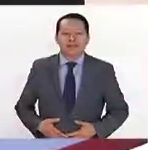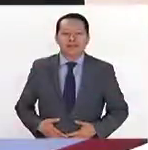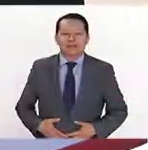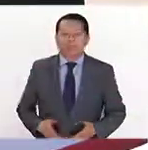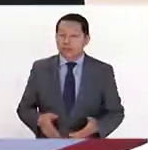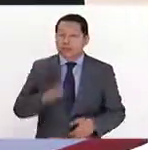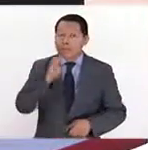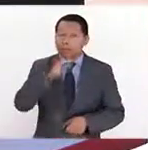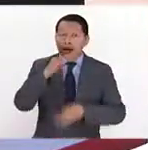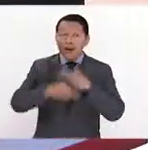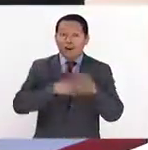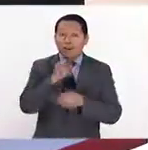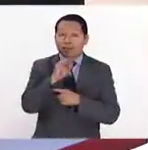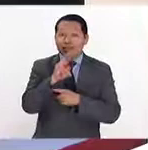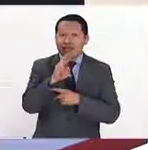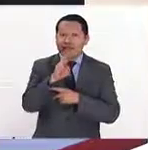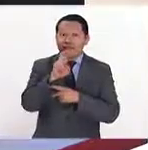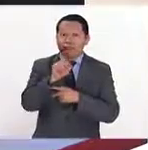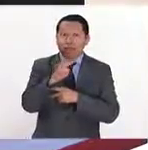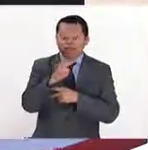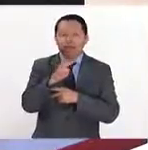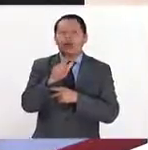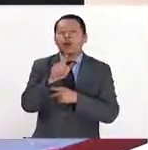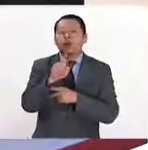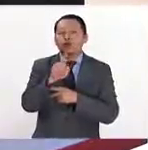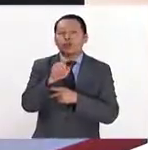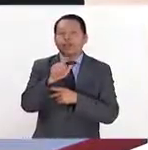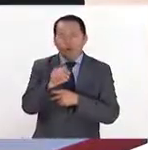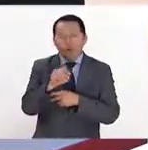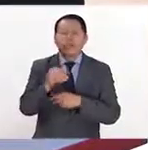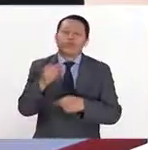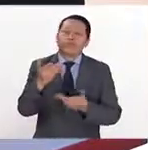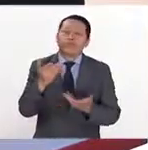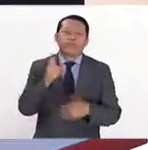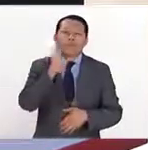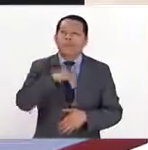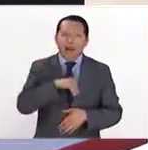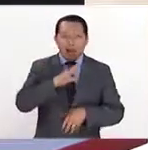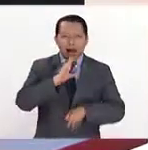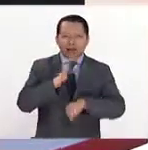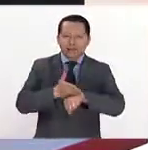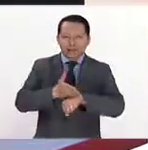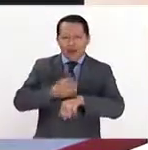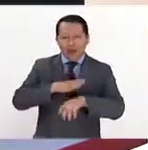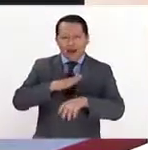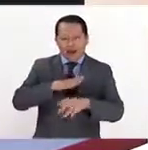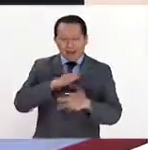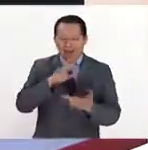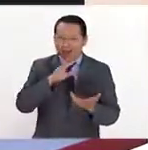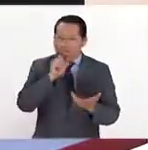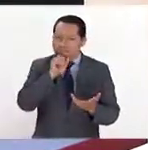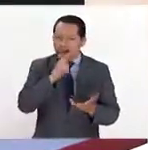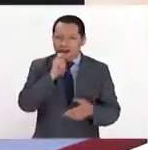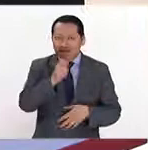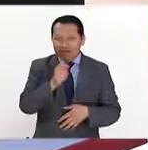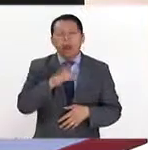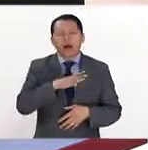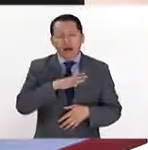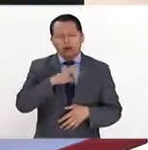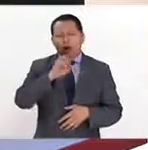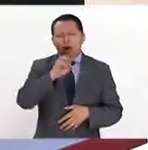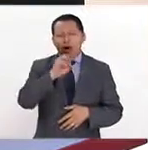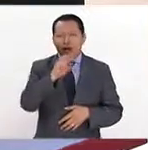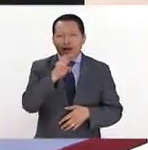Y una mala noticia para Irving Lozano, quien, bueno, pues le fue mal en este castigo después de esta falta, pero ¿quién mejor que Jorge Rubio para